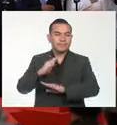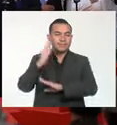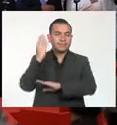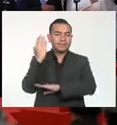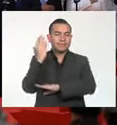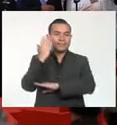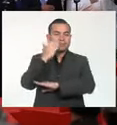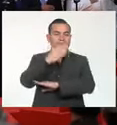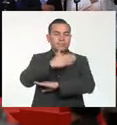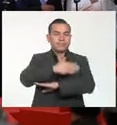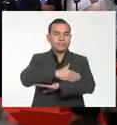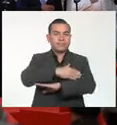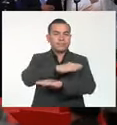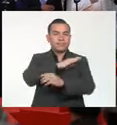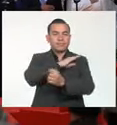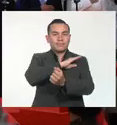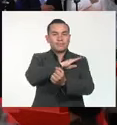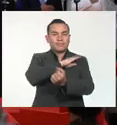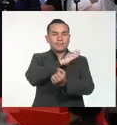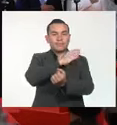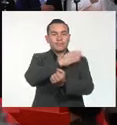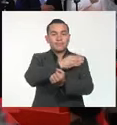protege una férrea